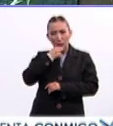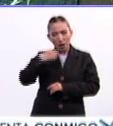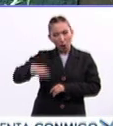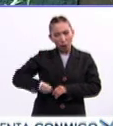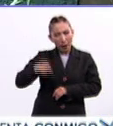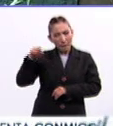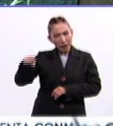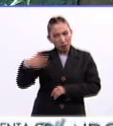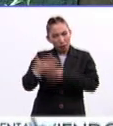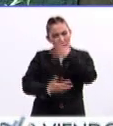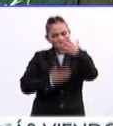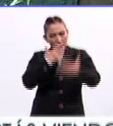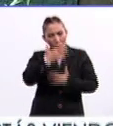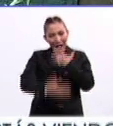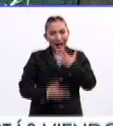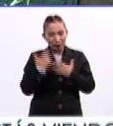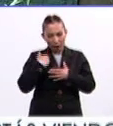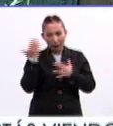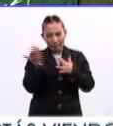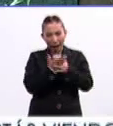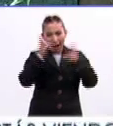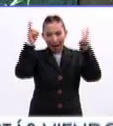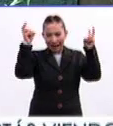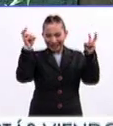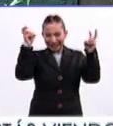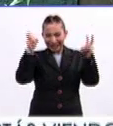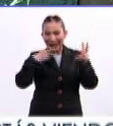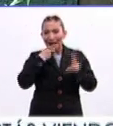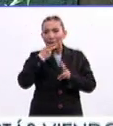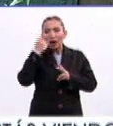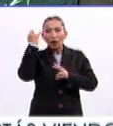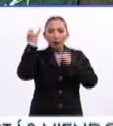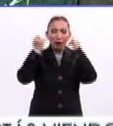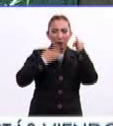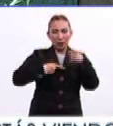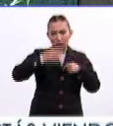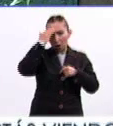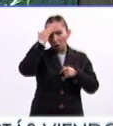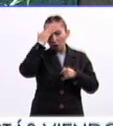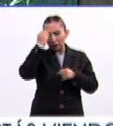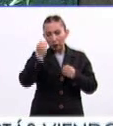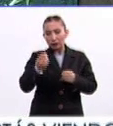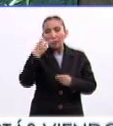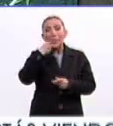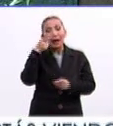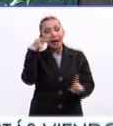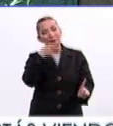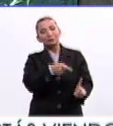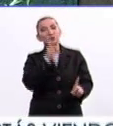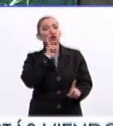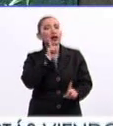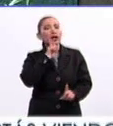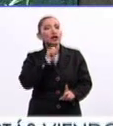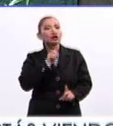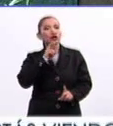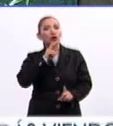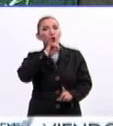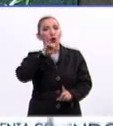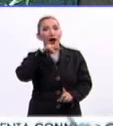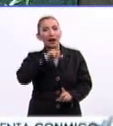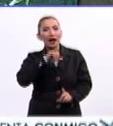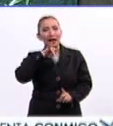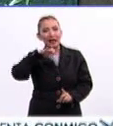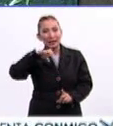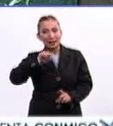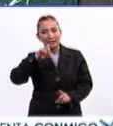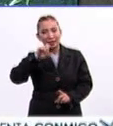el fragmento de redondillas que pervive en el imaginario popular para referirnos a Sor Juana Inés de la Cruz. Pero esta magnífica exponente